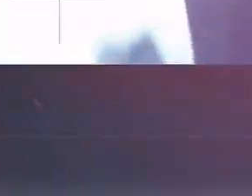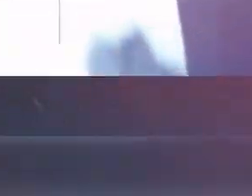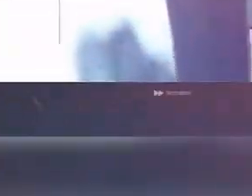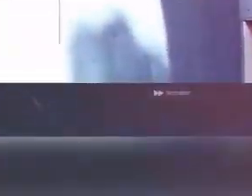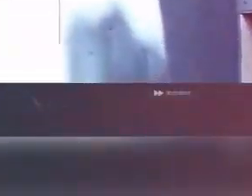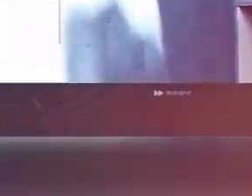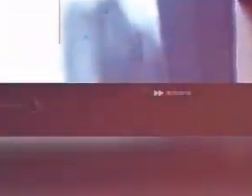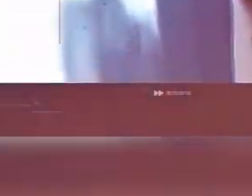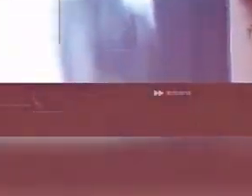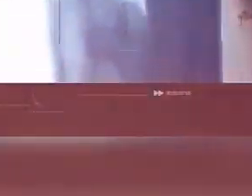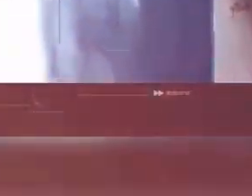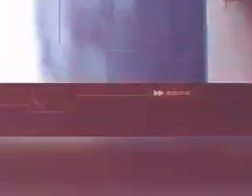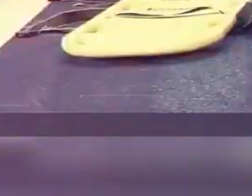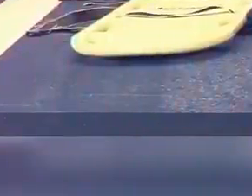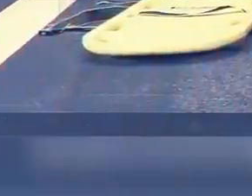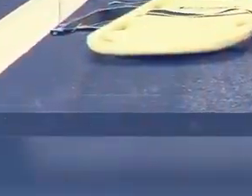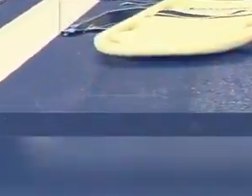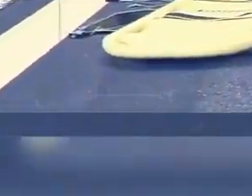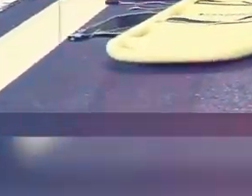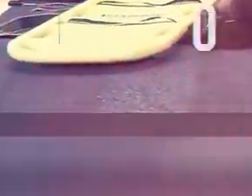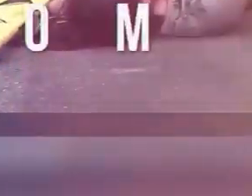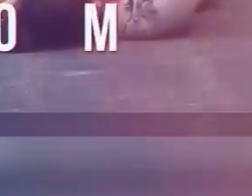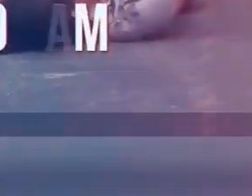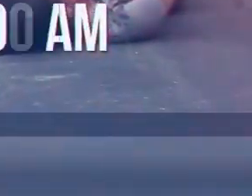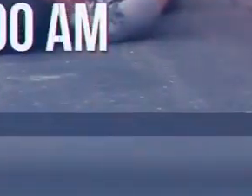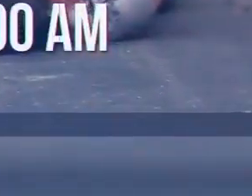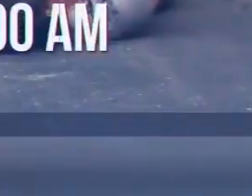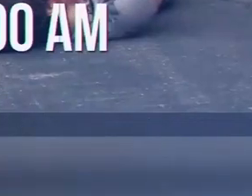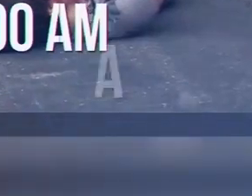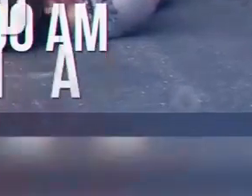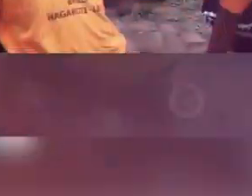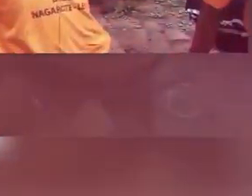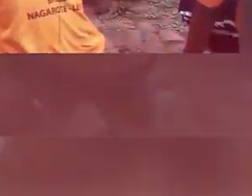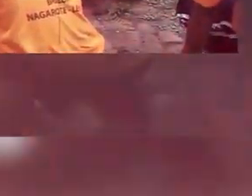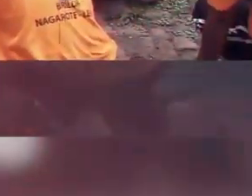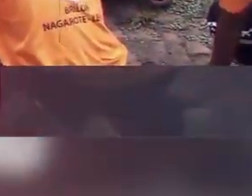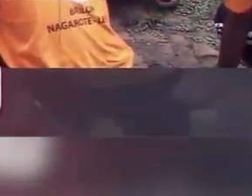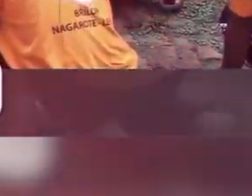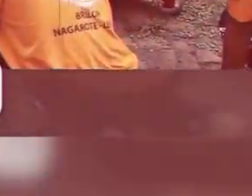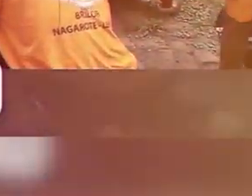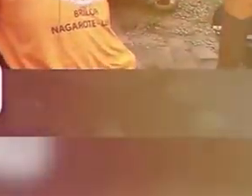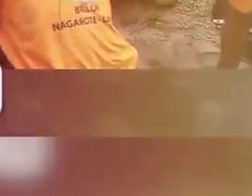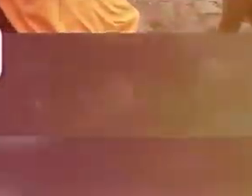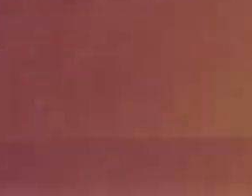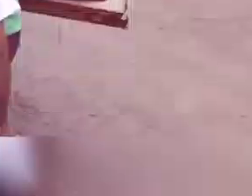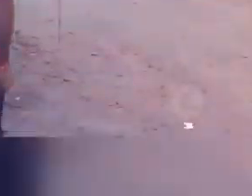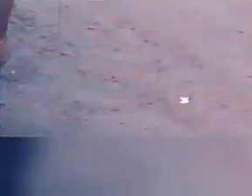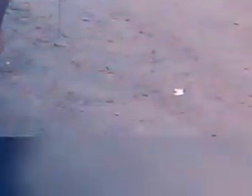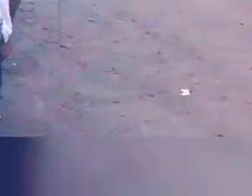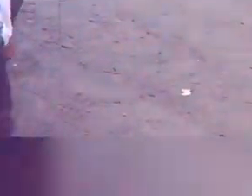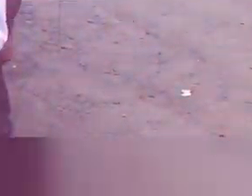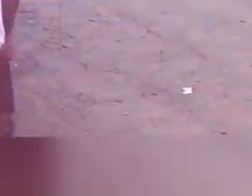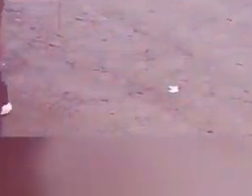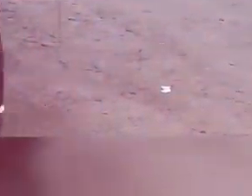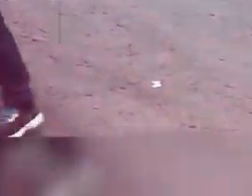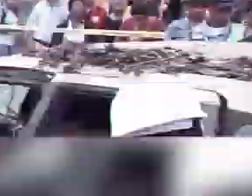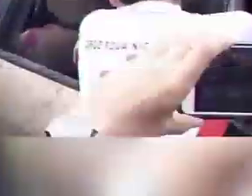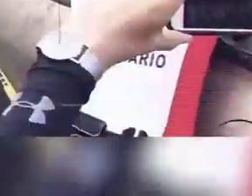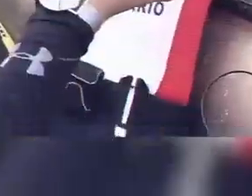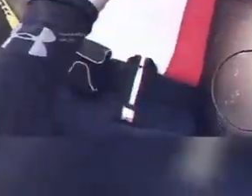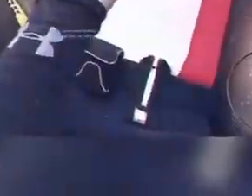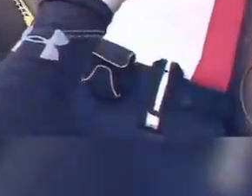preparación y protección de la vida a partir de las 10 de la mañana. Verifiquemos que la organización del barrio y la comunidad responde a la realidad